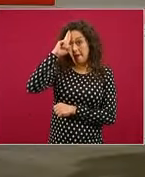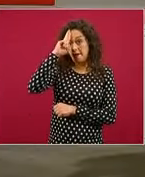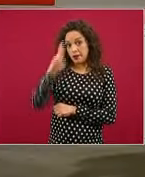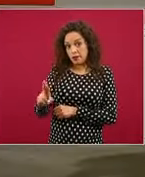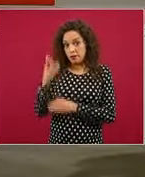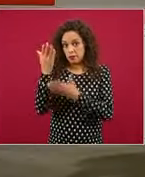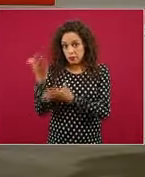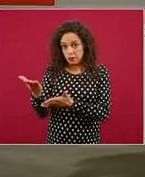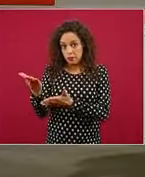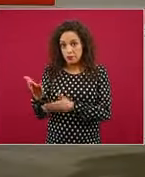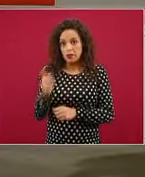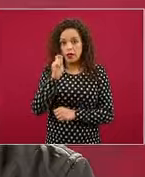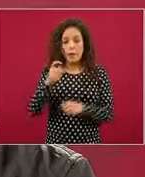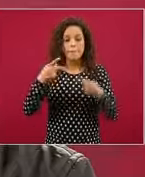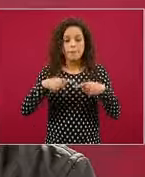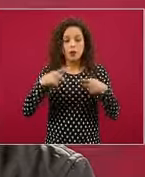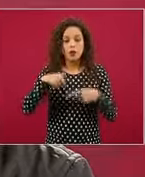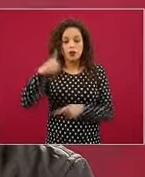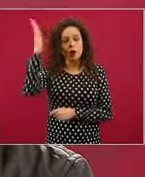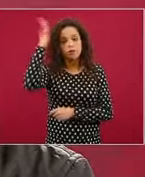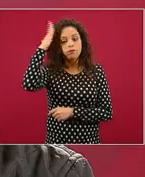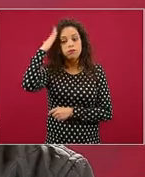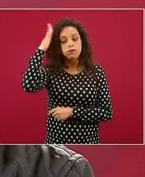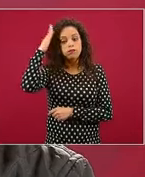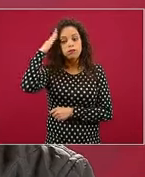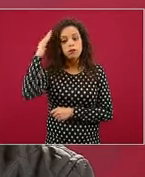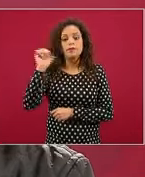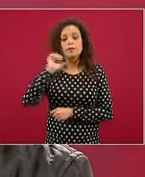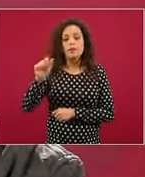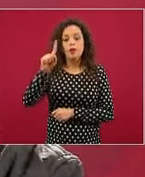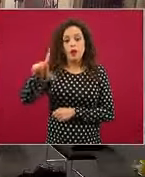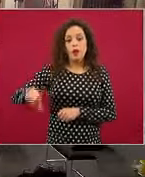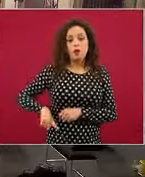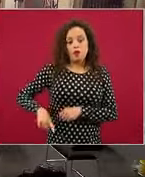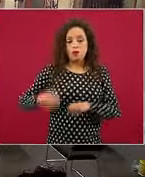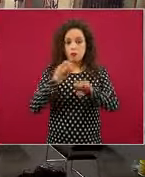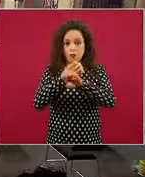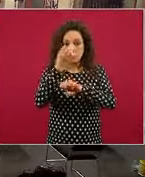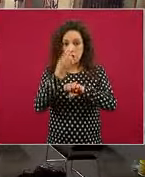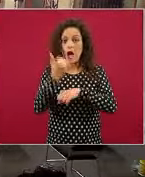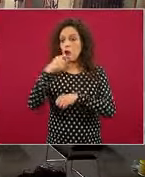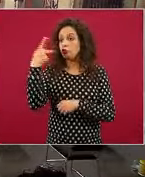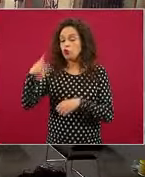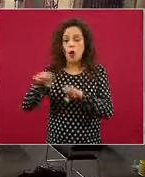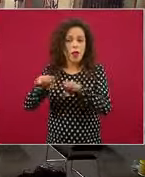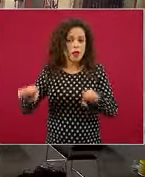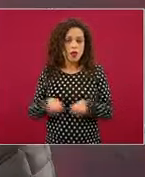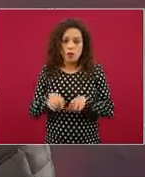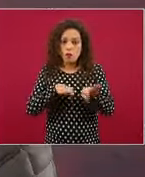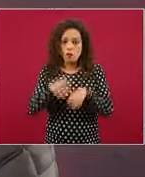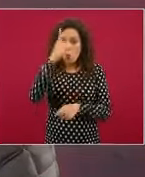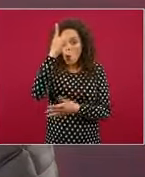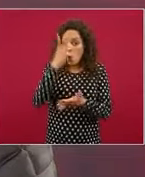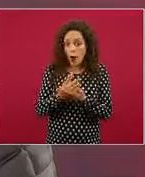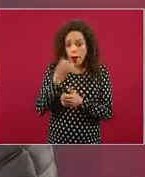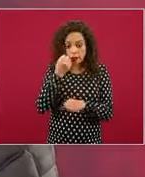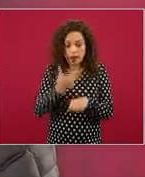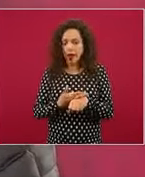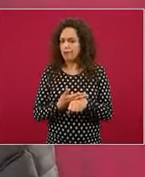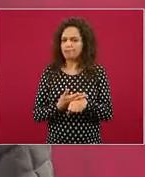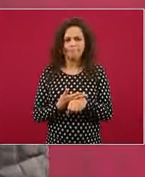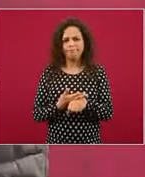capacidades de las personas titulares de los gobiernos estatales y de sus equipos de trabajo, no solamente en las secretarías de